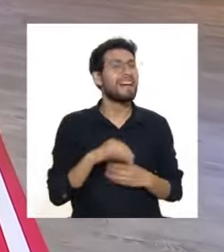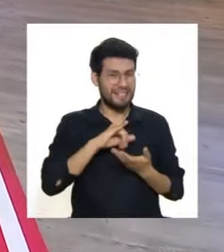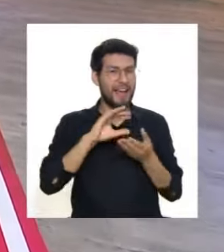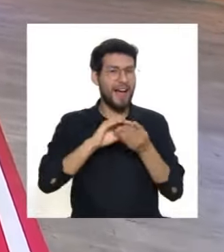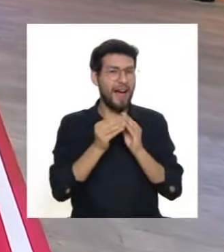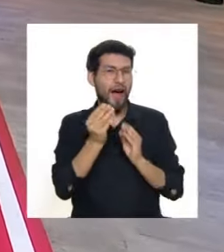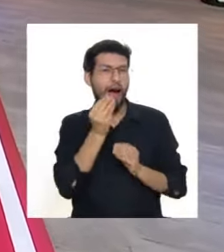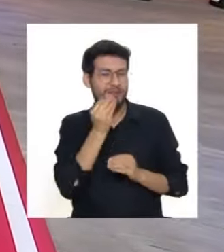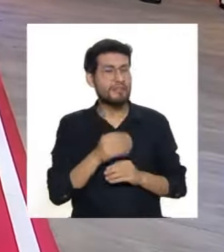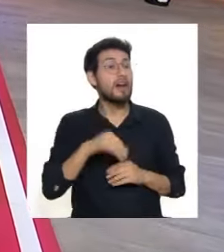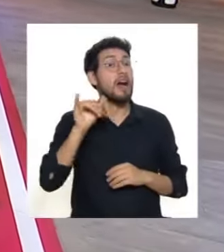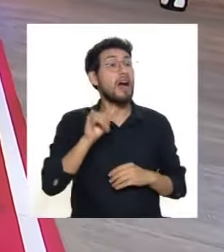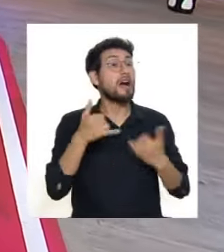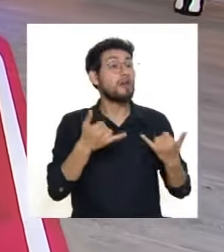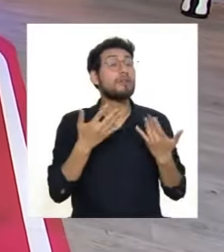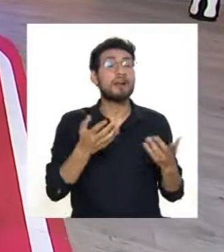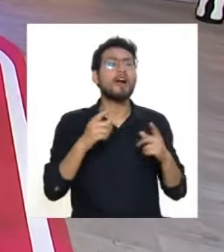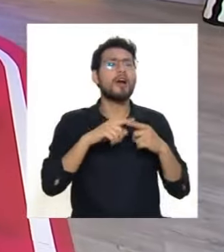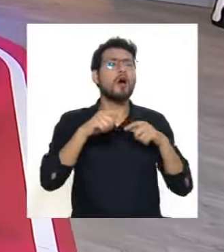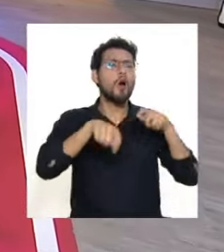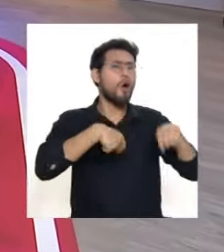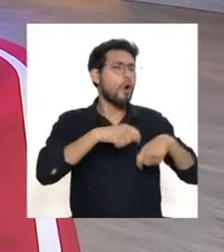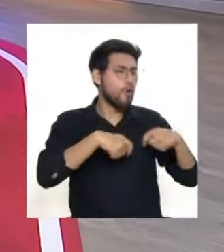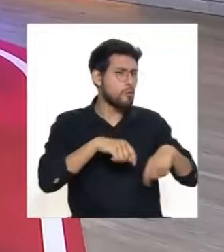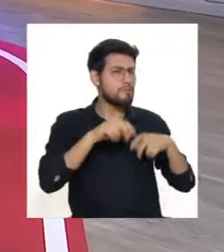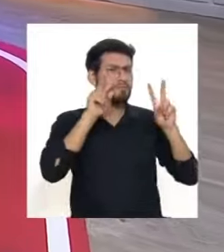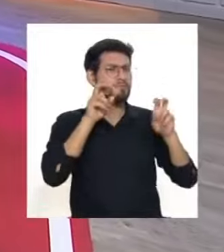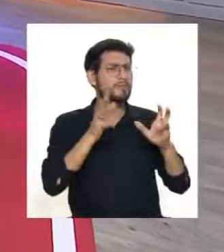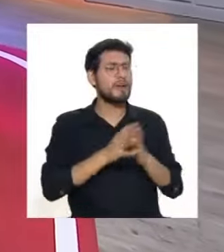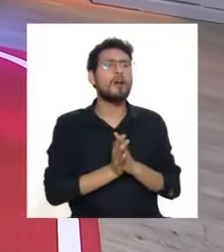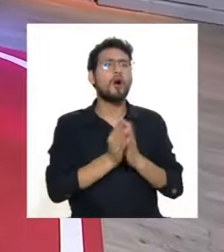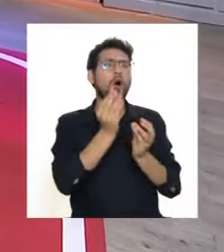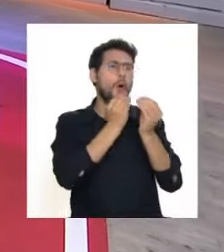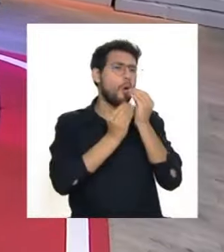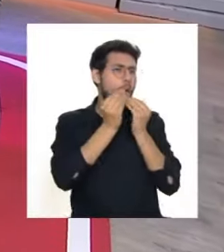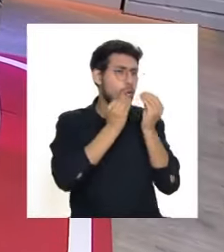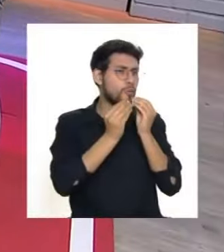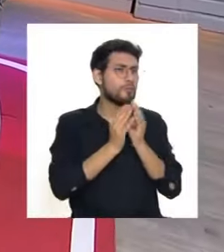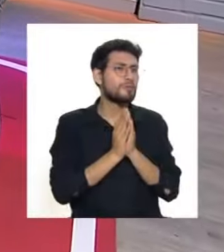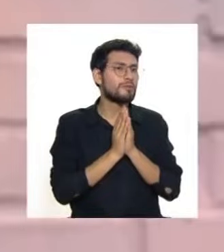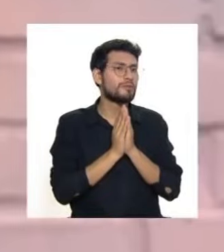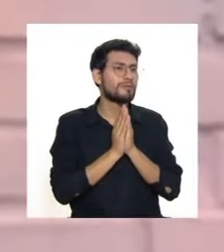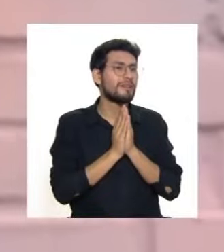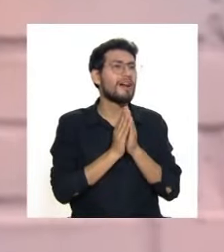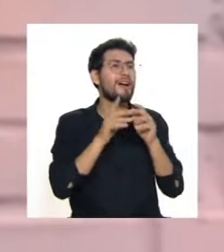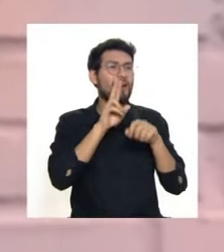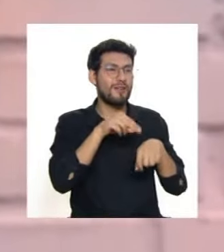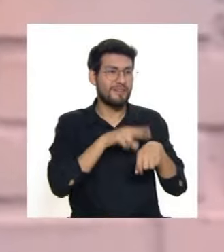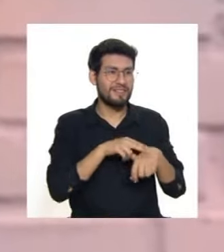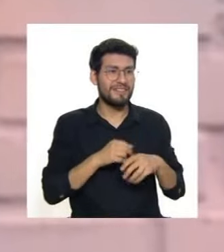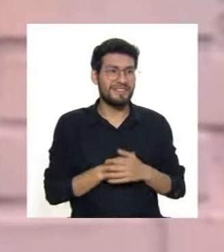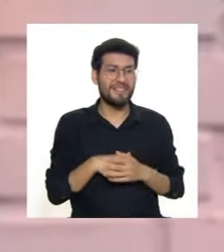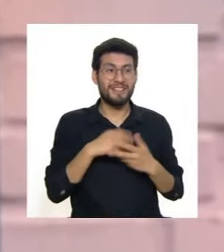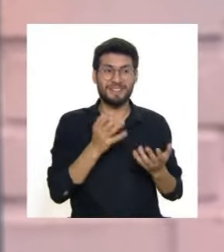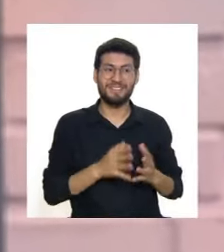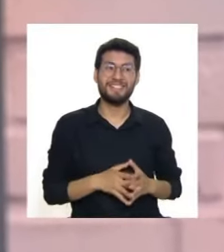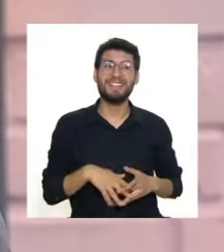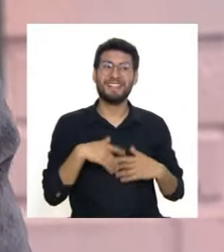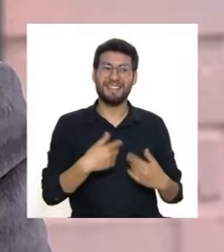también estoy dentro de la gastronomía haciendo comidas típicas,